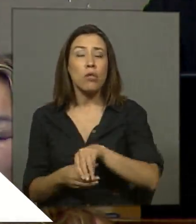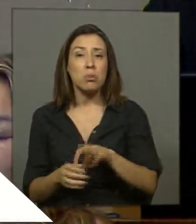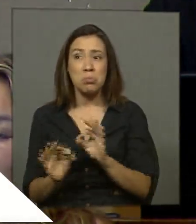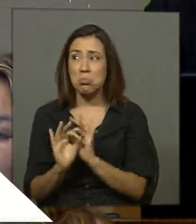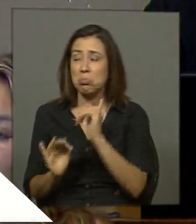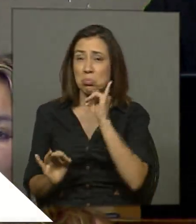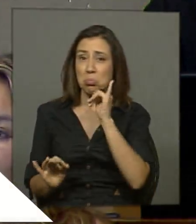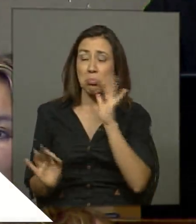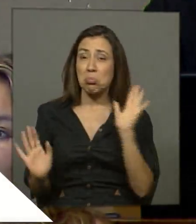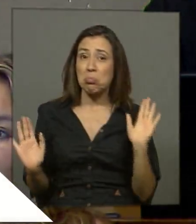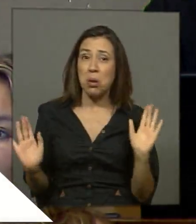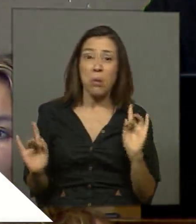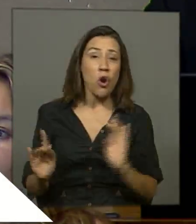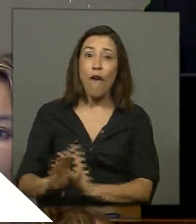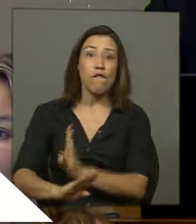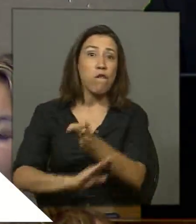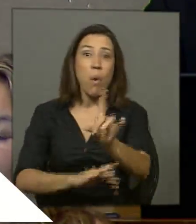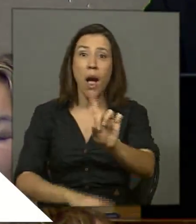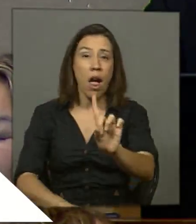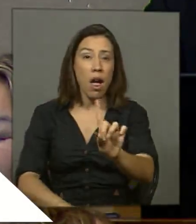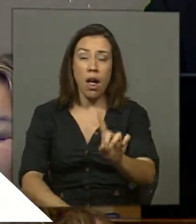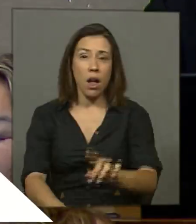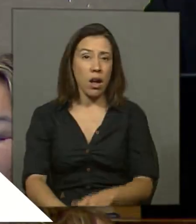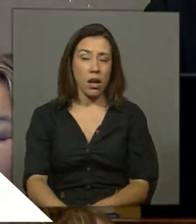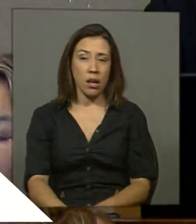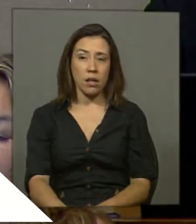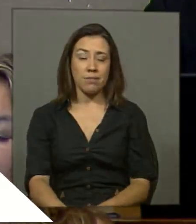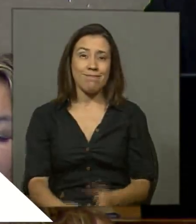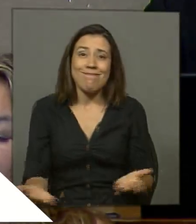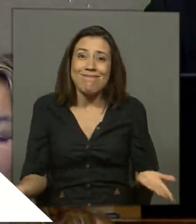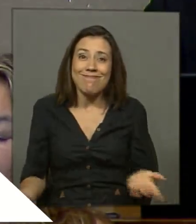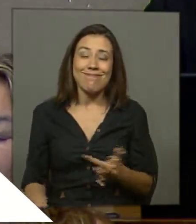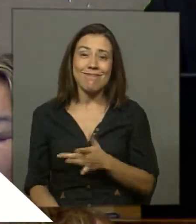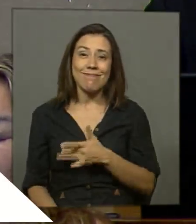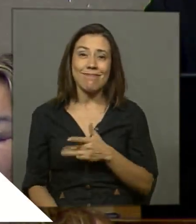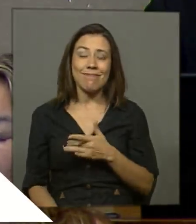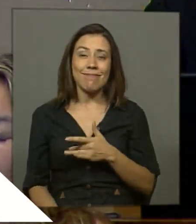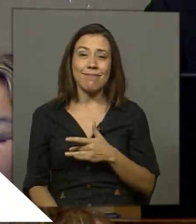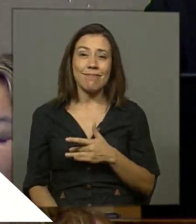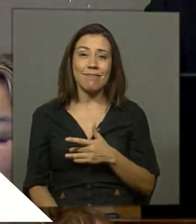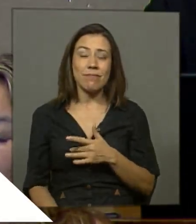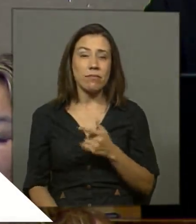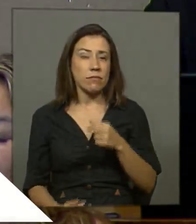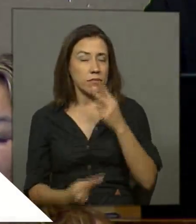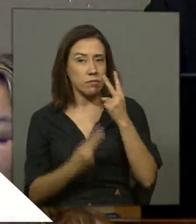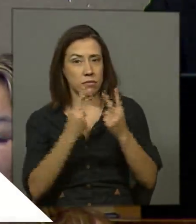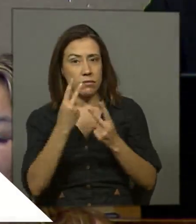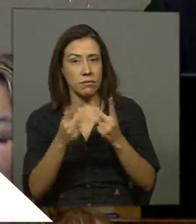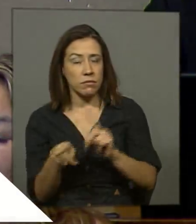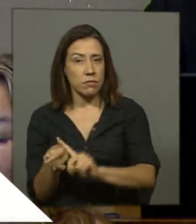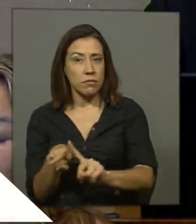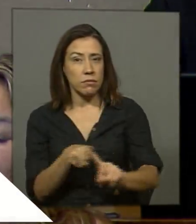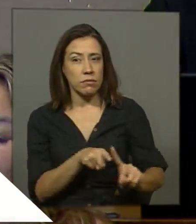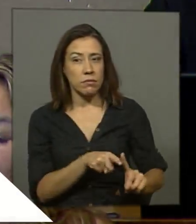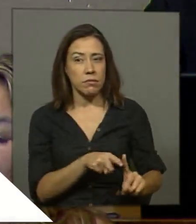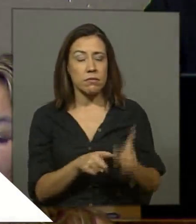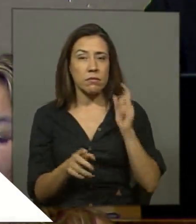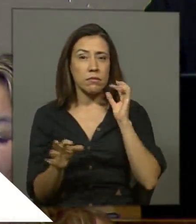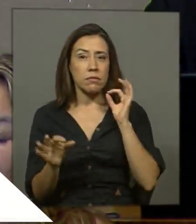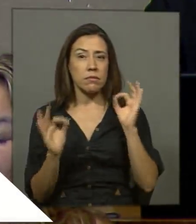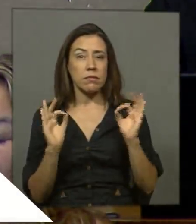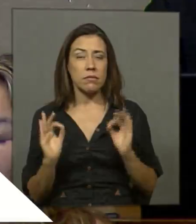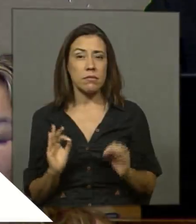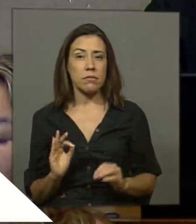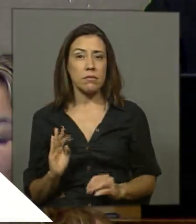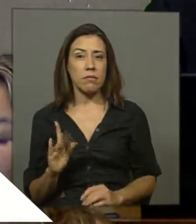nadie sabe porque no fue lamentablemente no ha tocado ver otros casos como la señora